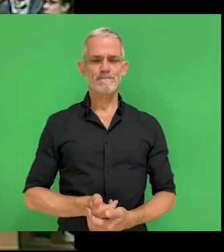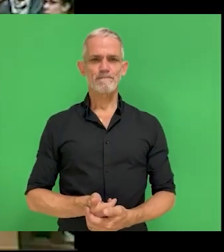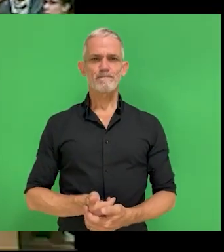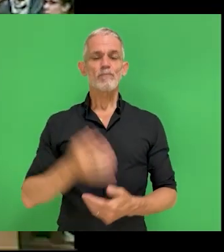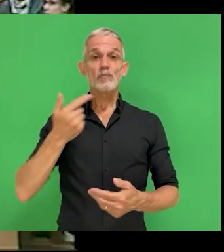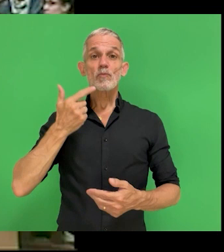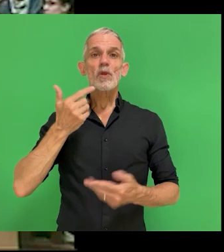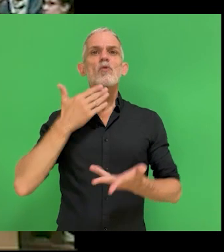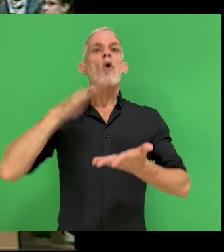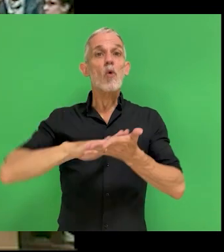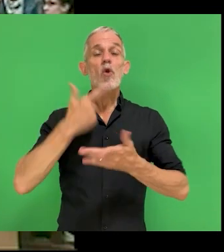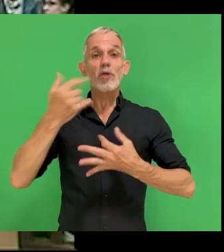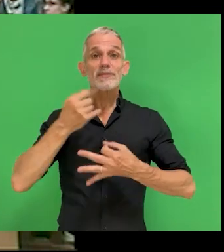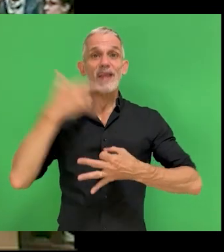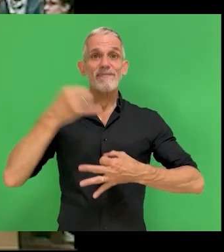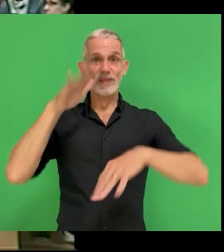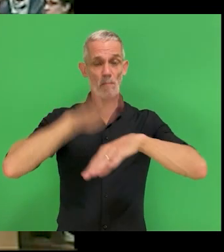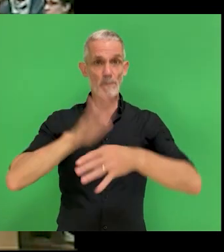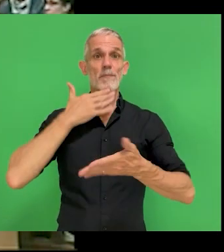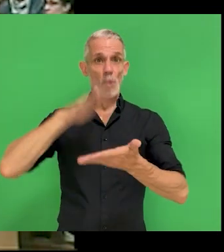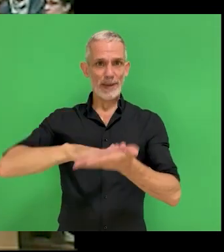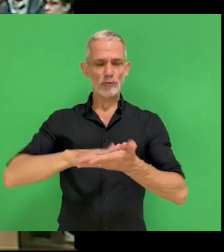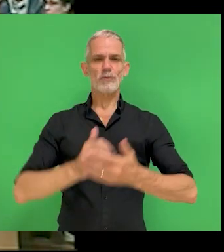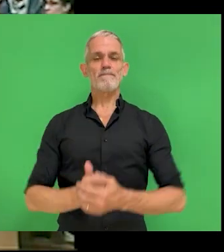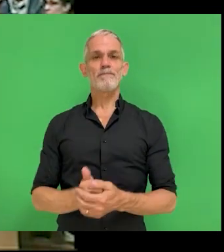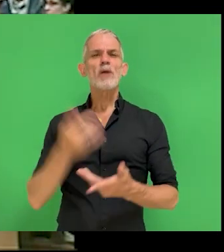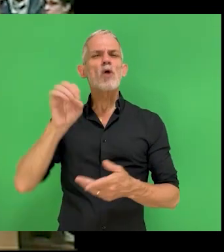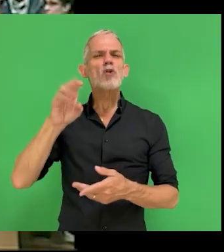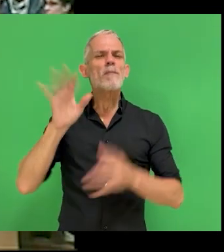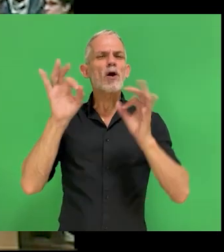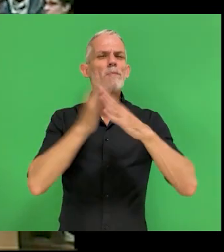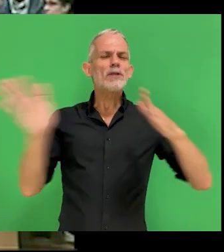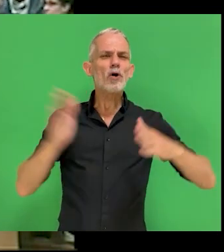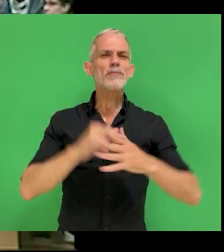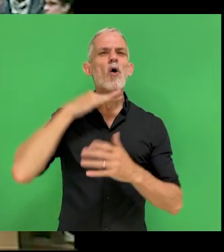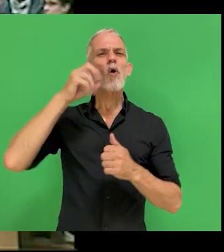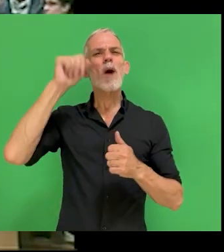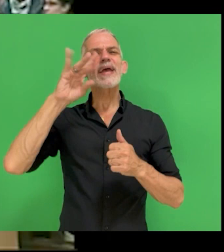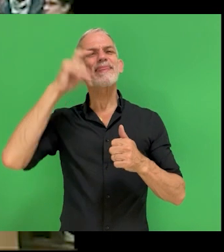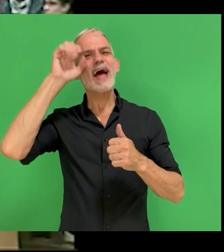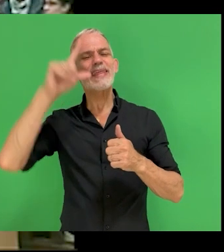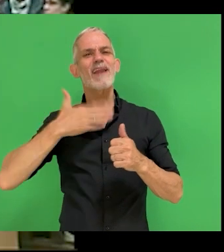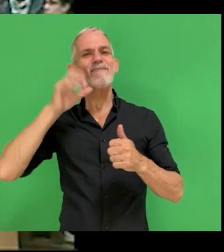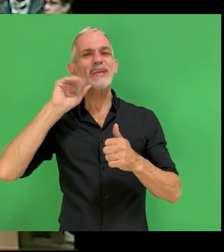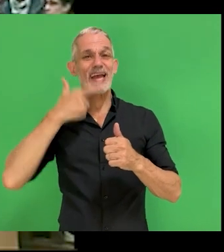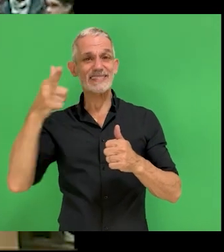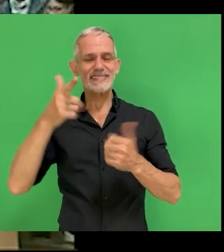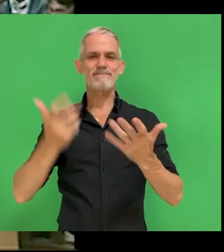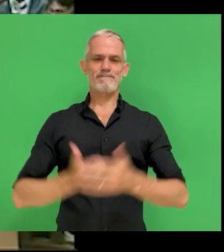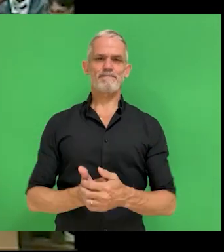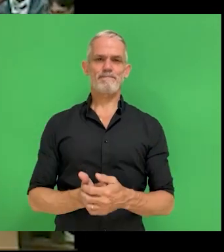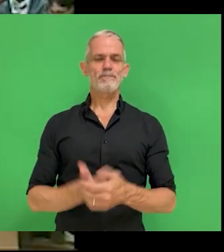¿Juro o promete decir la verdad? Prometo. Bien. Su nombre completo, Joaquín Daniel Frías Ogando. Señor